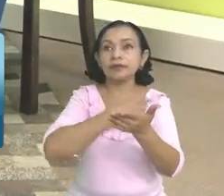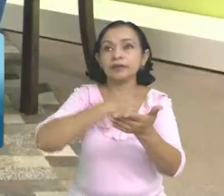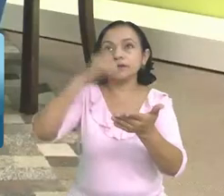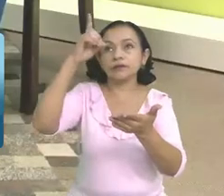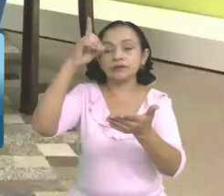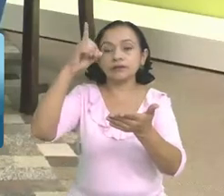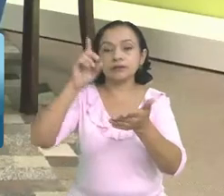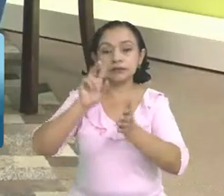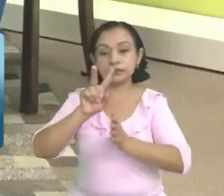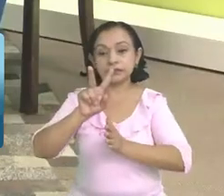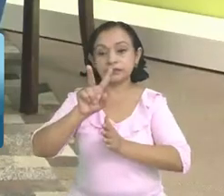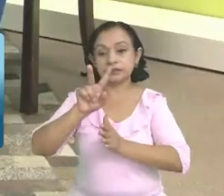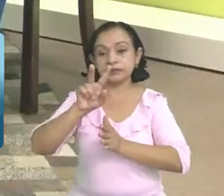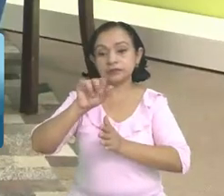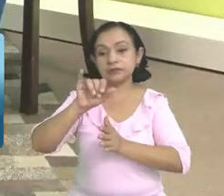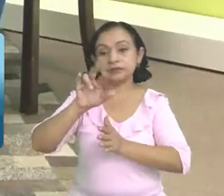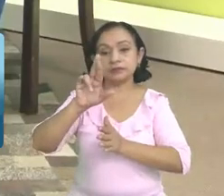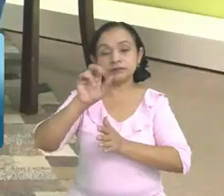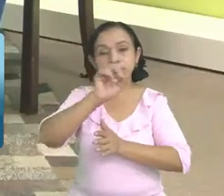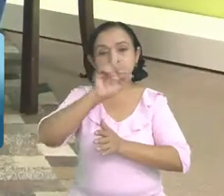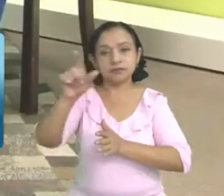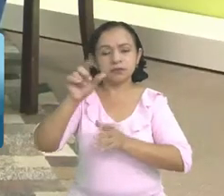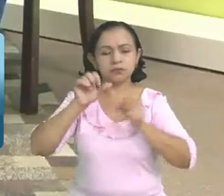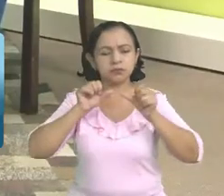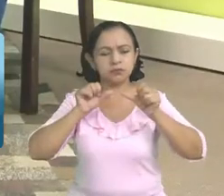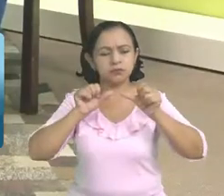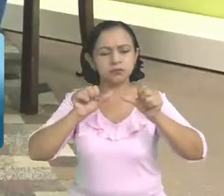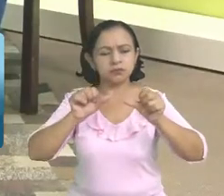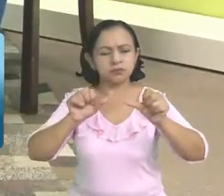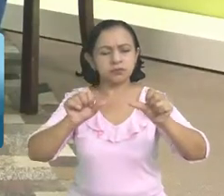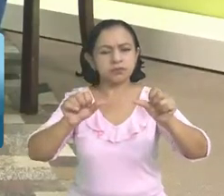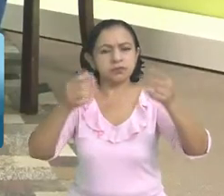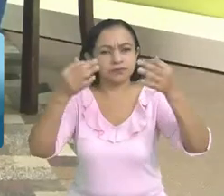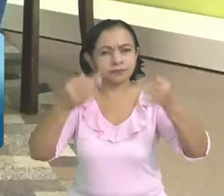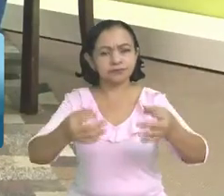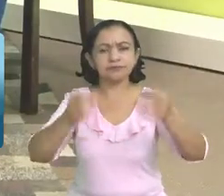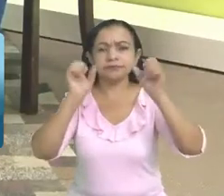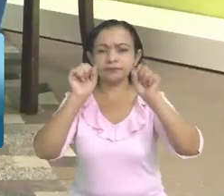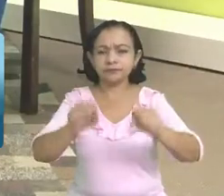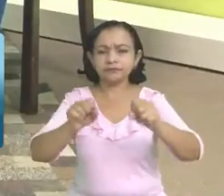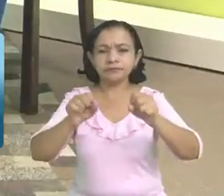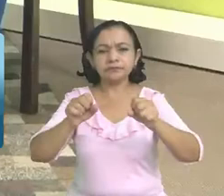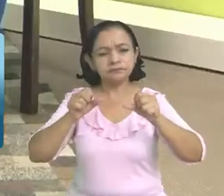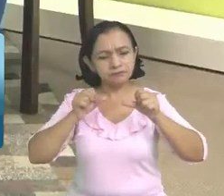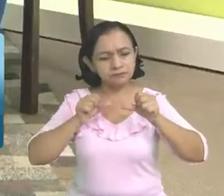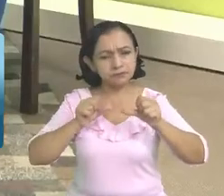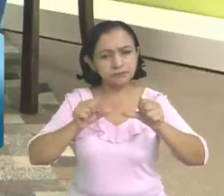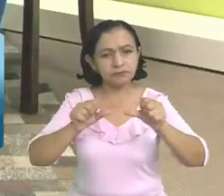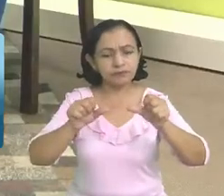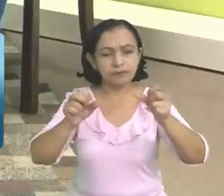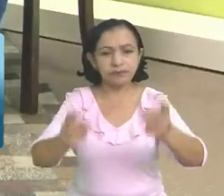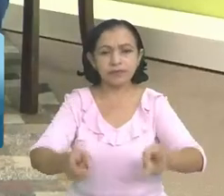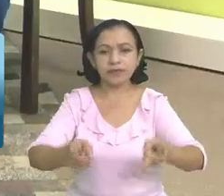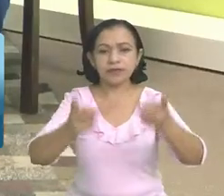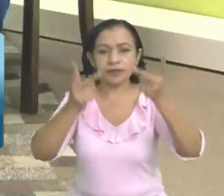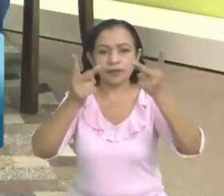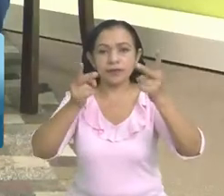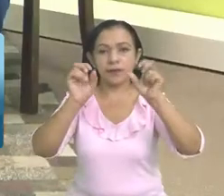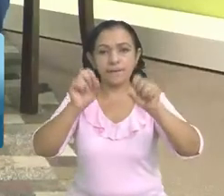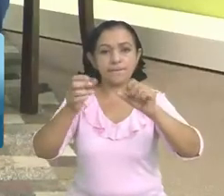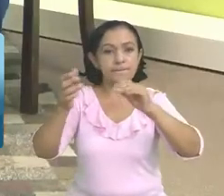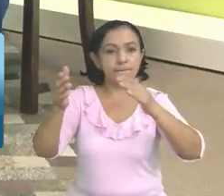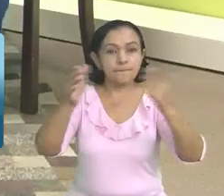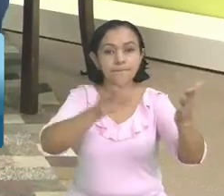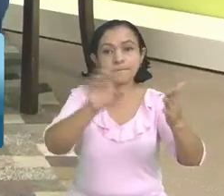su carga viral y se mantienen estables. Entonces, ellos pueden tener una cronicidad, incluso pueden fallecer de